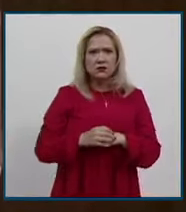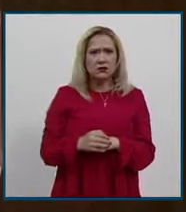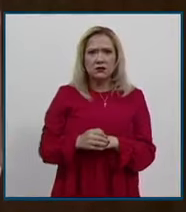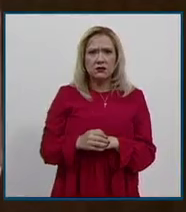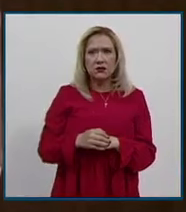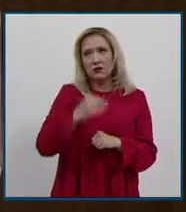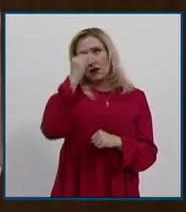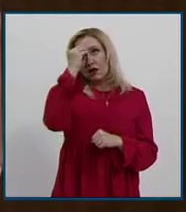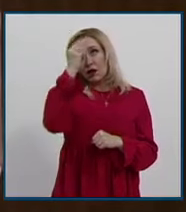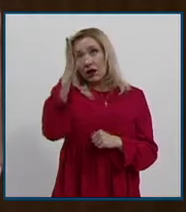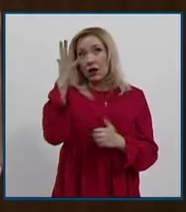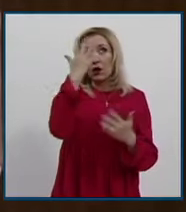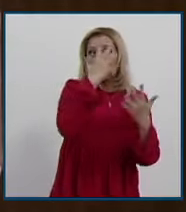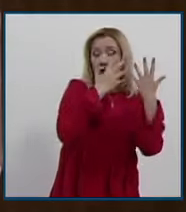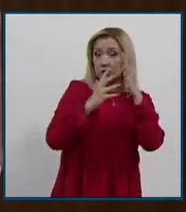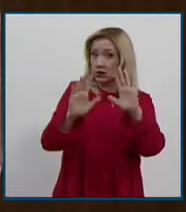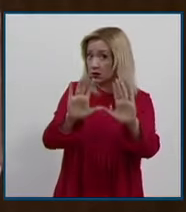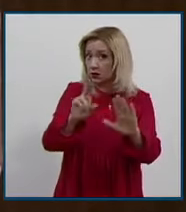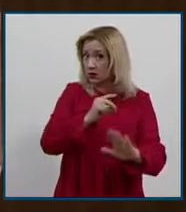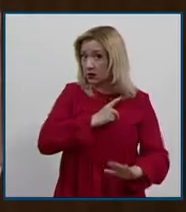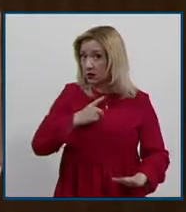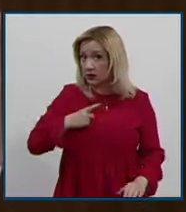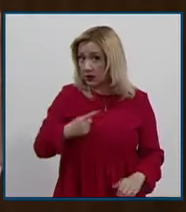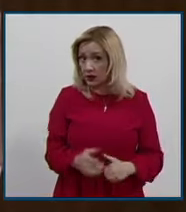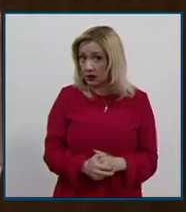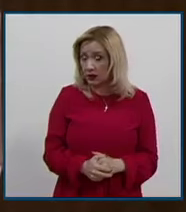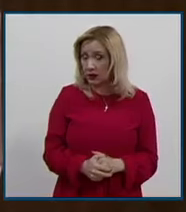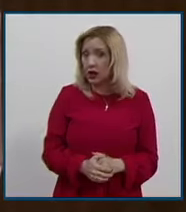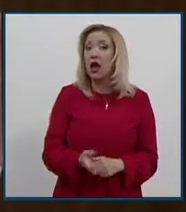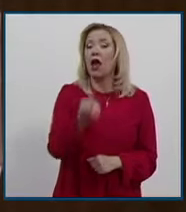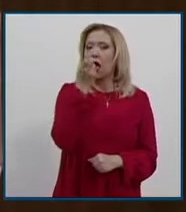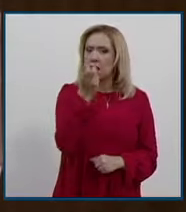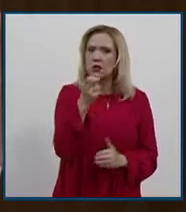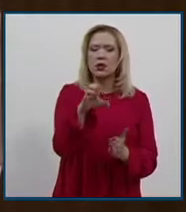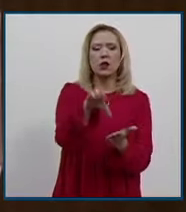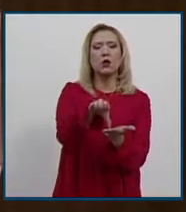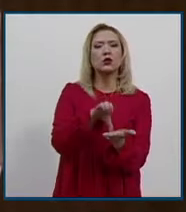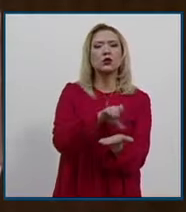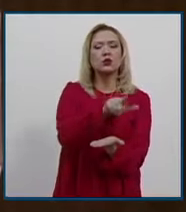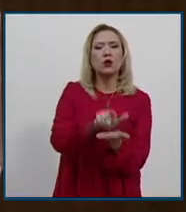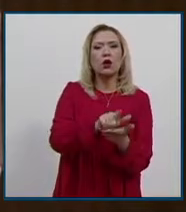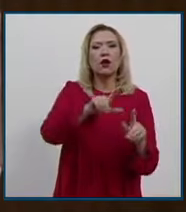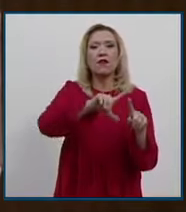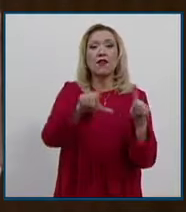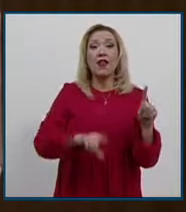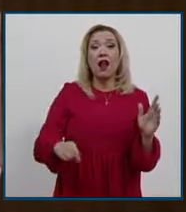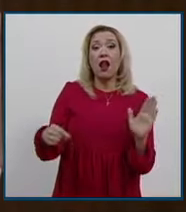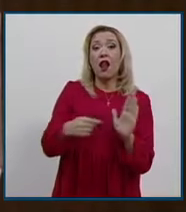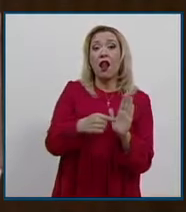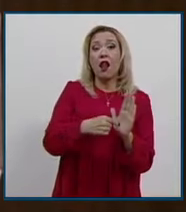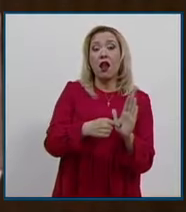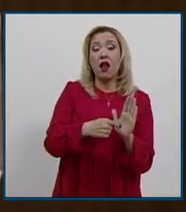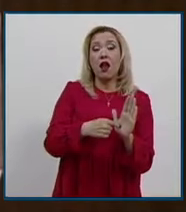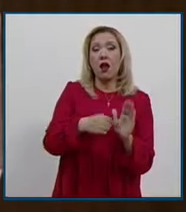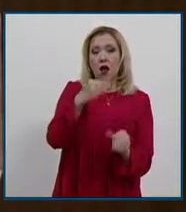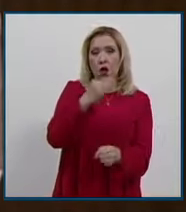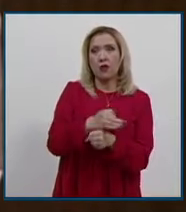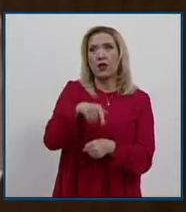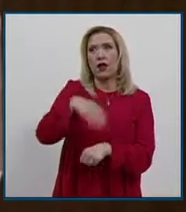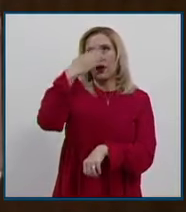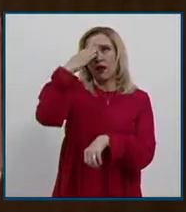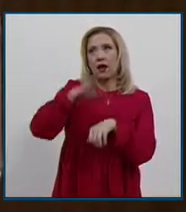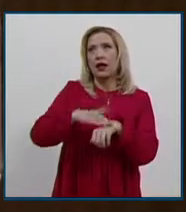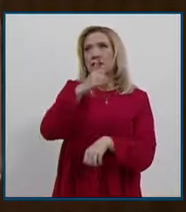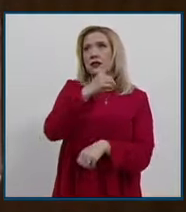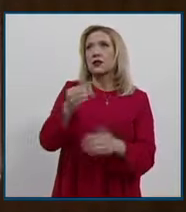o se confunda y es precisamente la Constitución Federal esta que ahora conmemoramos